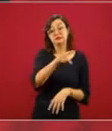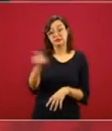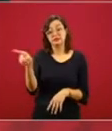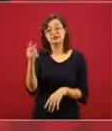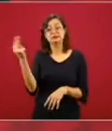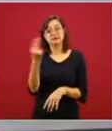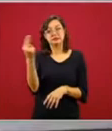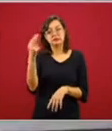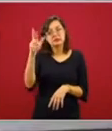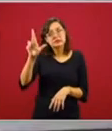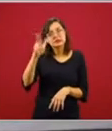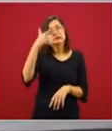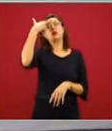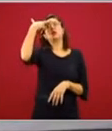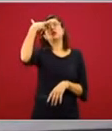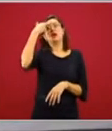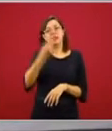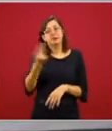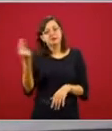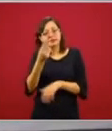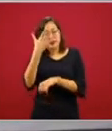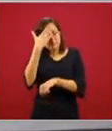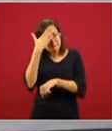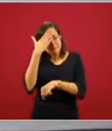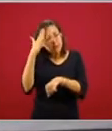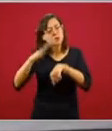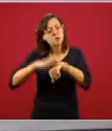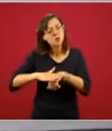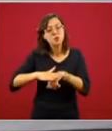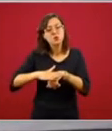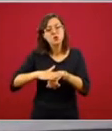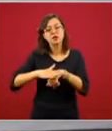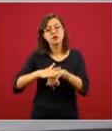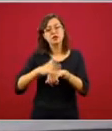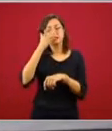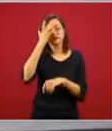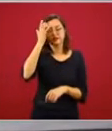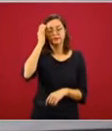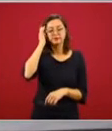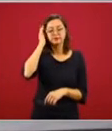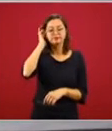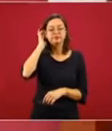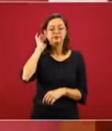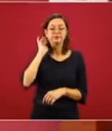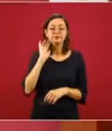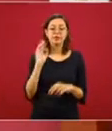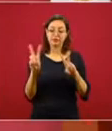de que hablaban que con la reforma energética,